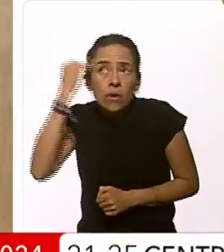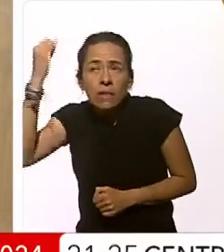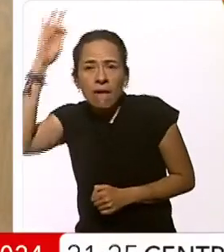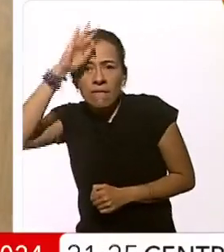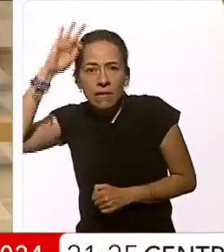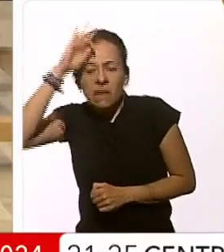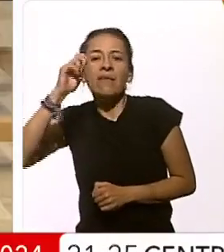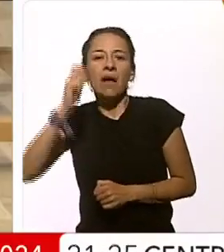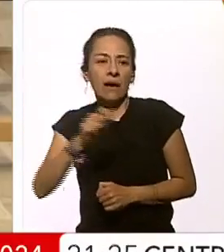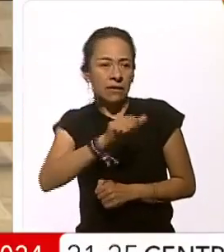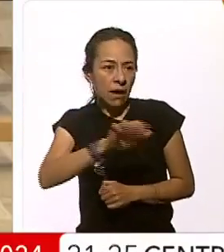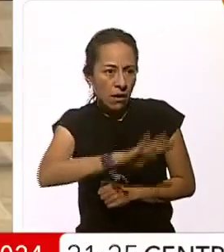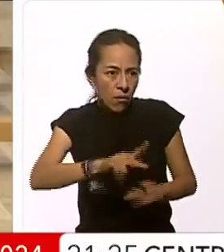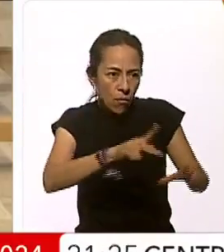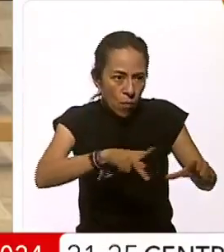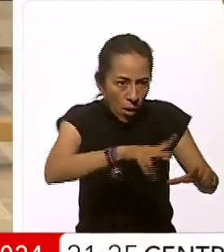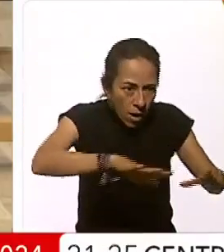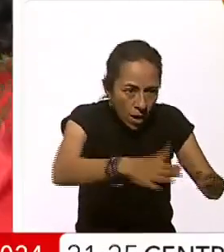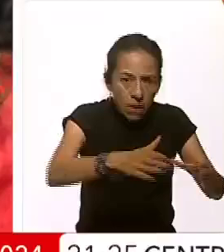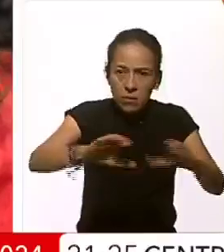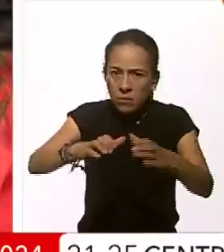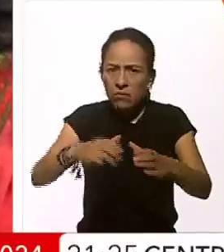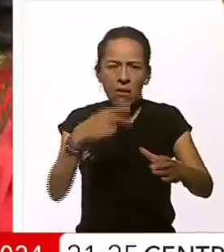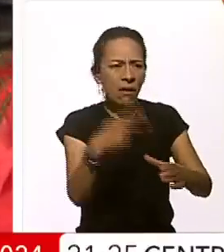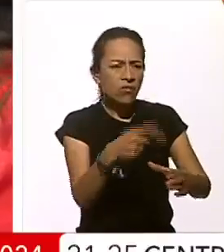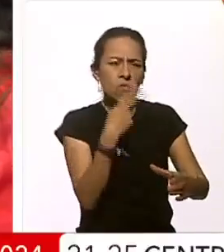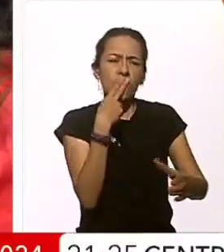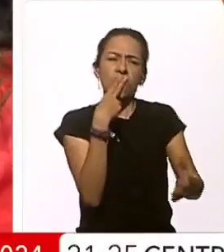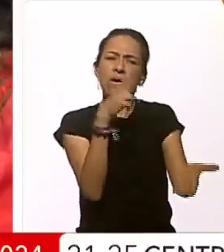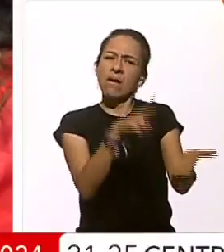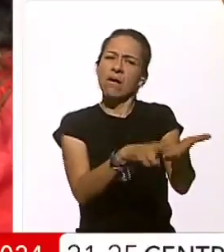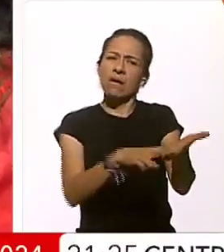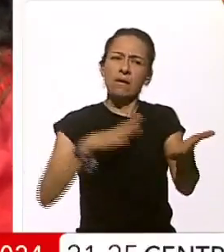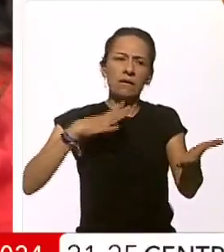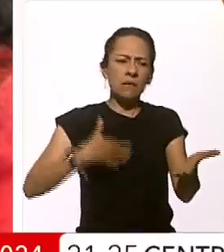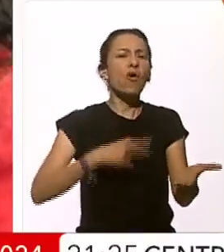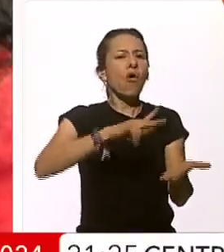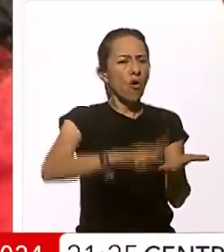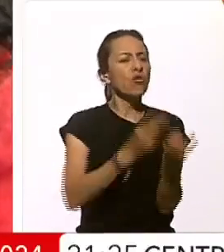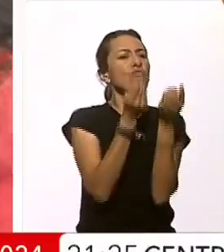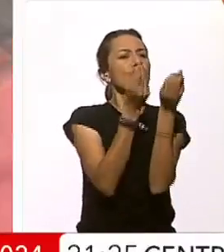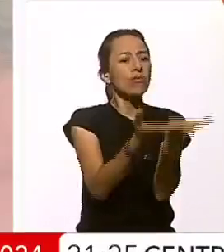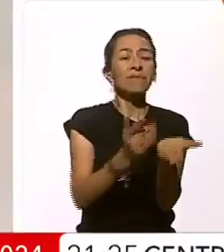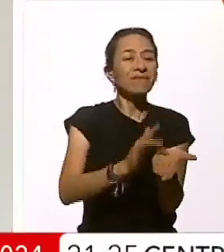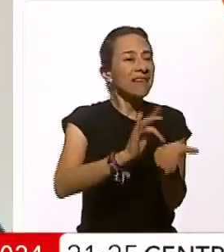comunidades, ¿no? Alejandra Frausto, gracias por esta conversación con Punto de Referencia. Gracias a ustedes.